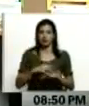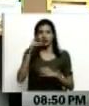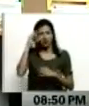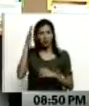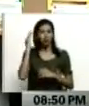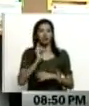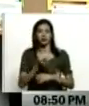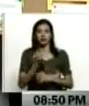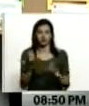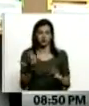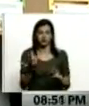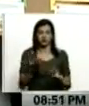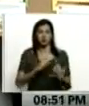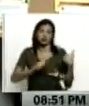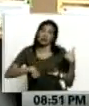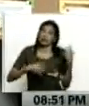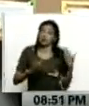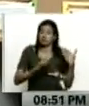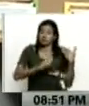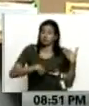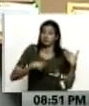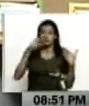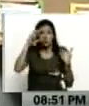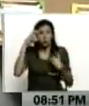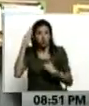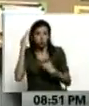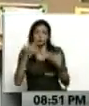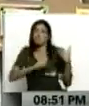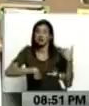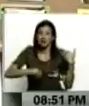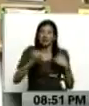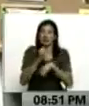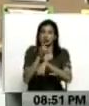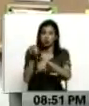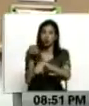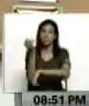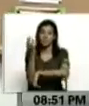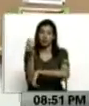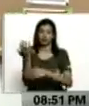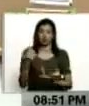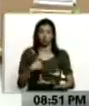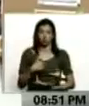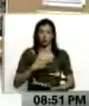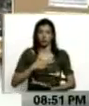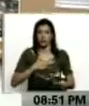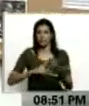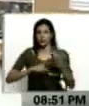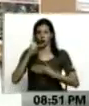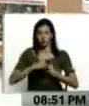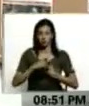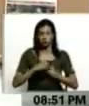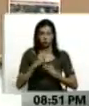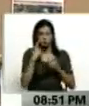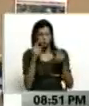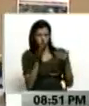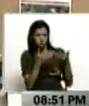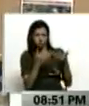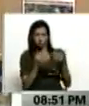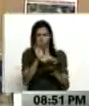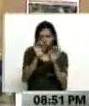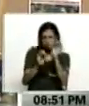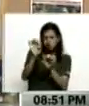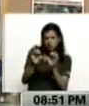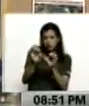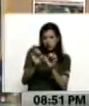presidente cuando usted lo ve tiene que decirle presidente compad presidente Por cierto yo yo estoy haciendo mi programa porque yo hago